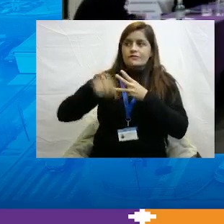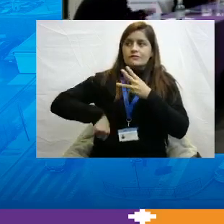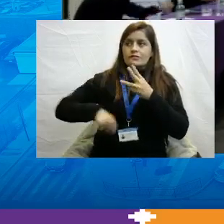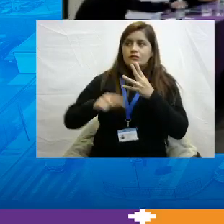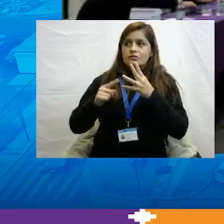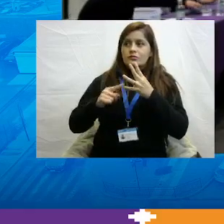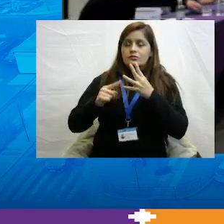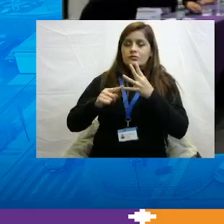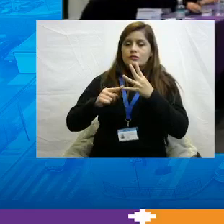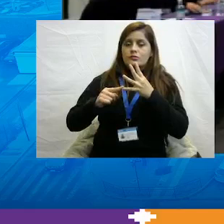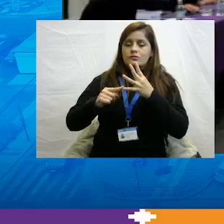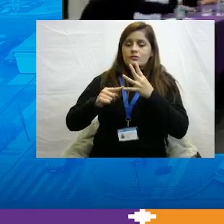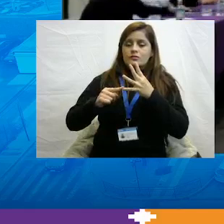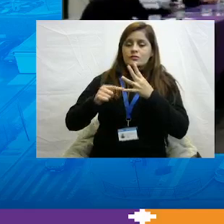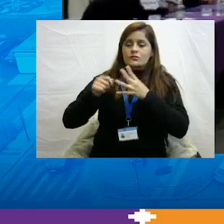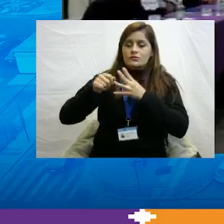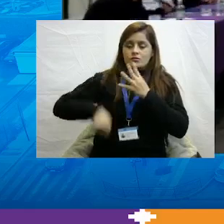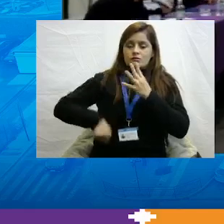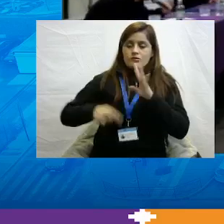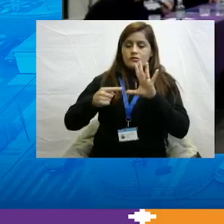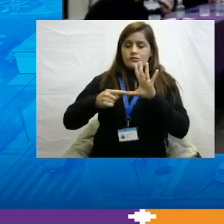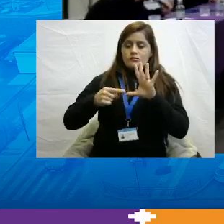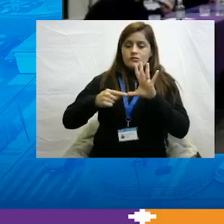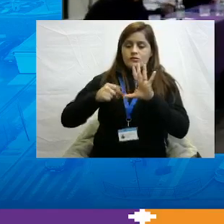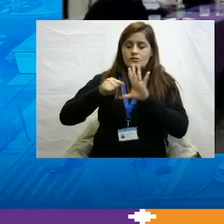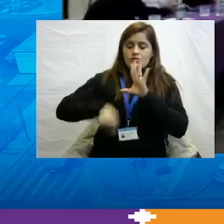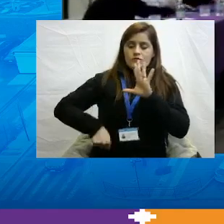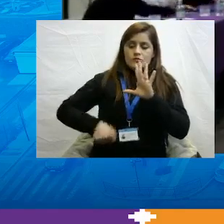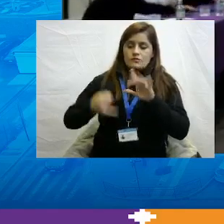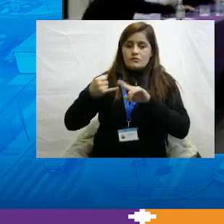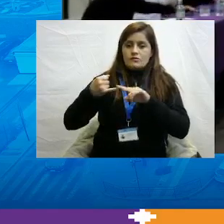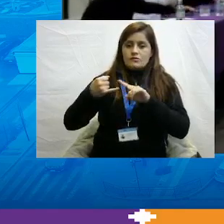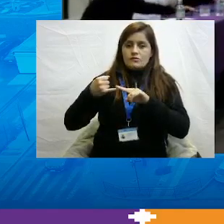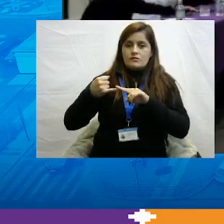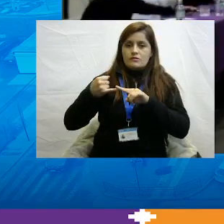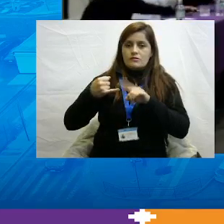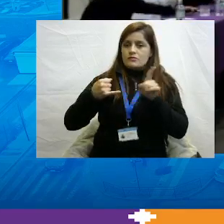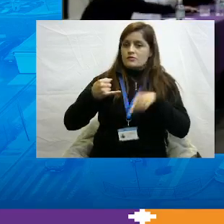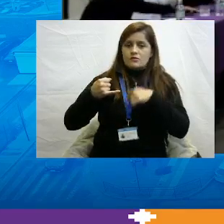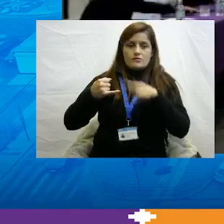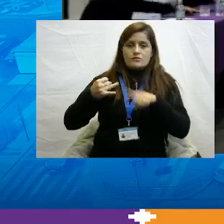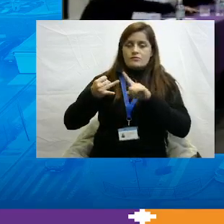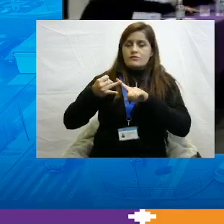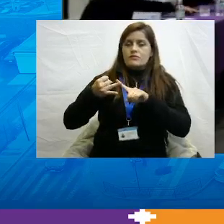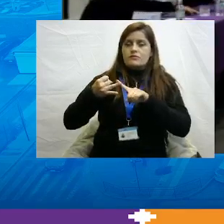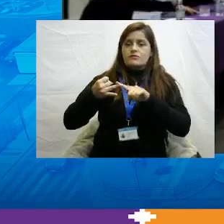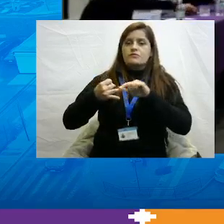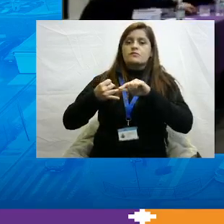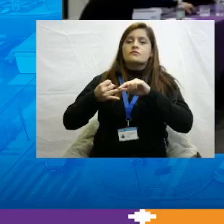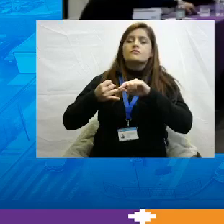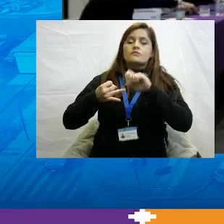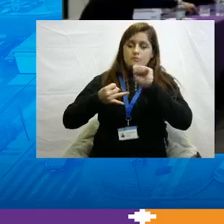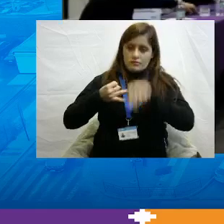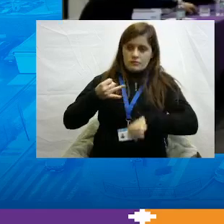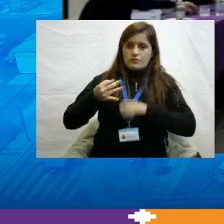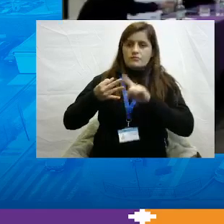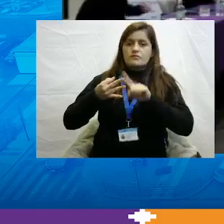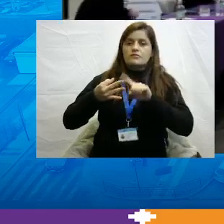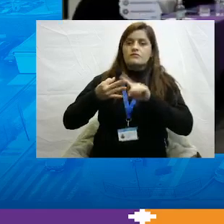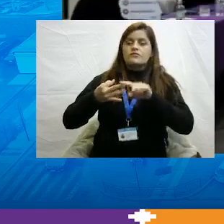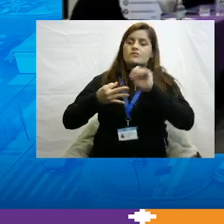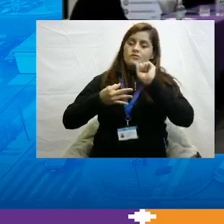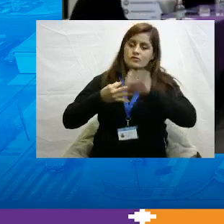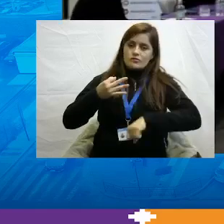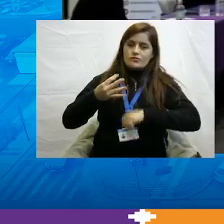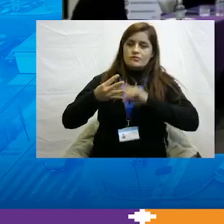Apruebo. Señor Enríquez. Apruebo. Señor Cavión. Apruebo. Señor Pérez. Señor Rojas. Apruebo. Señor Mendoza.